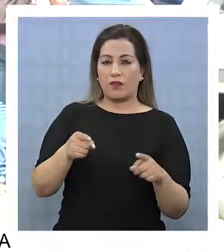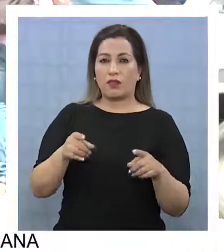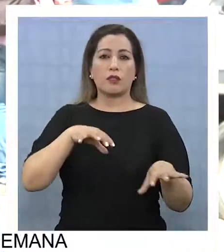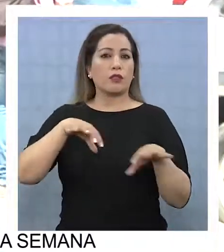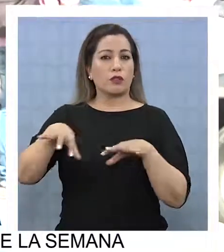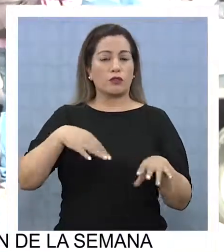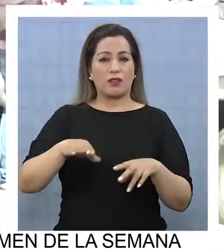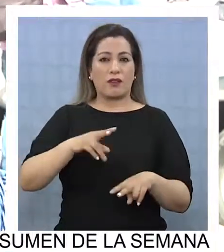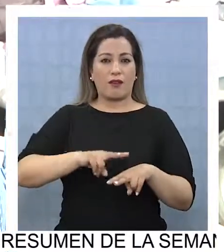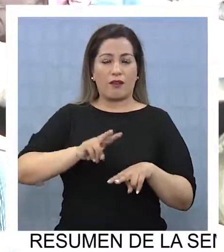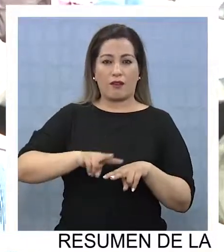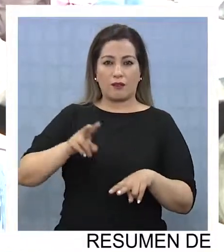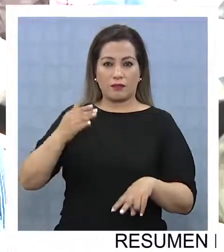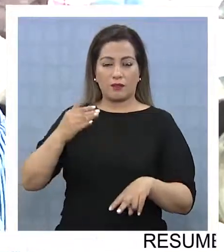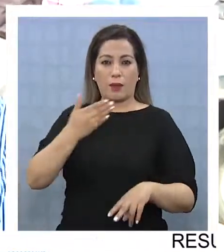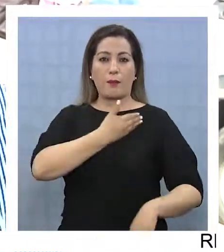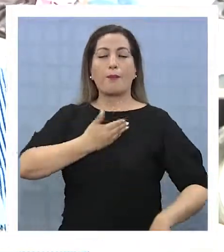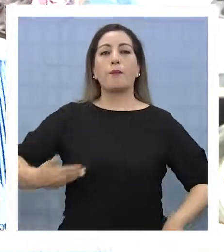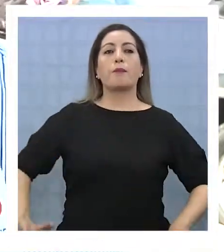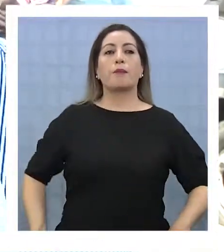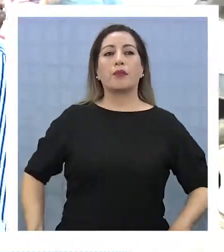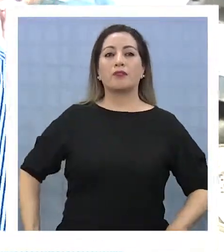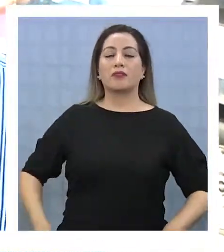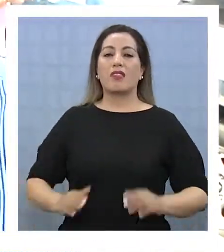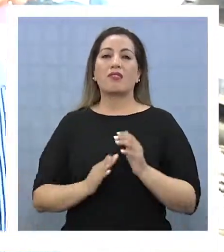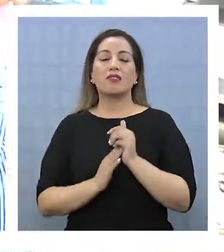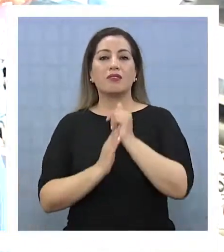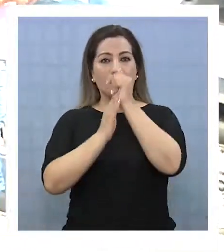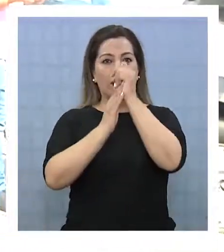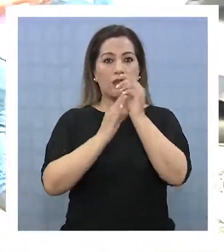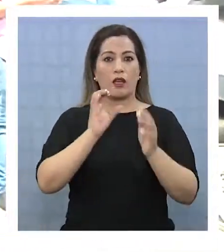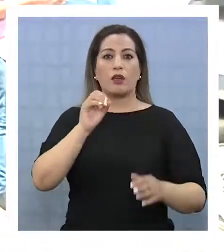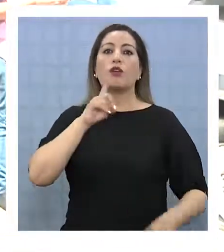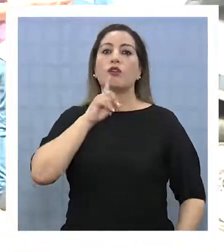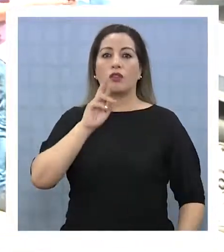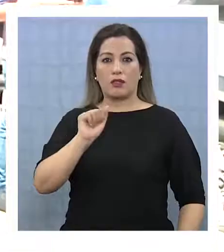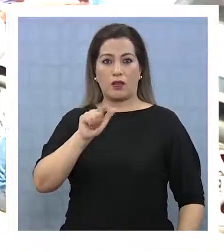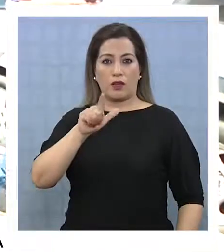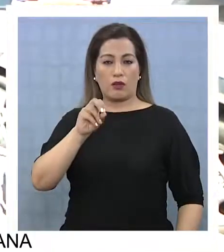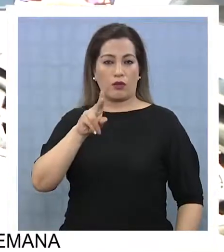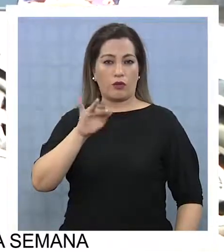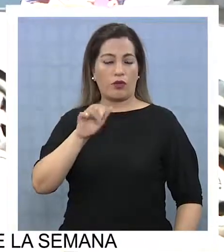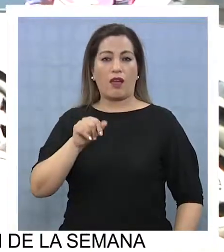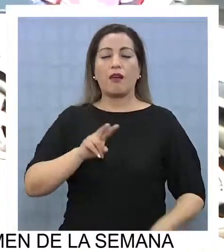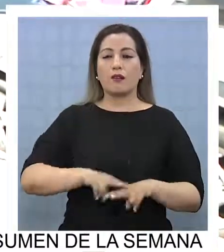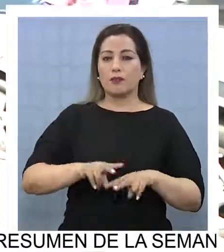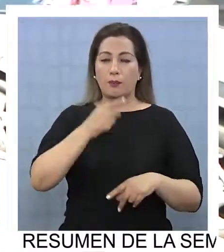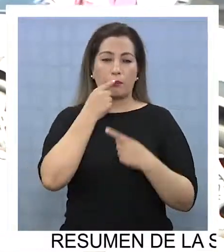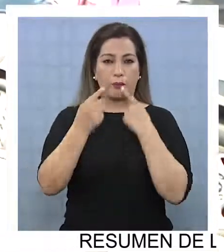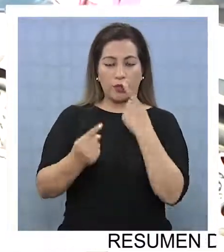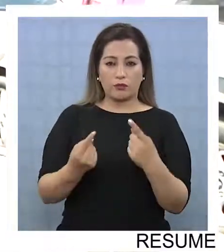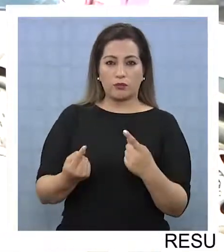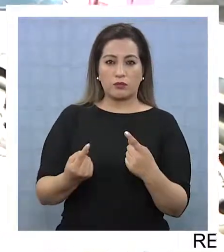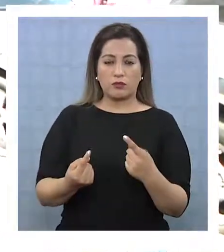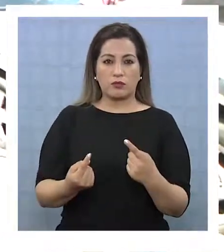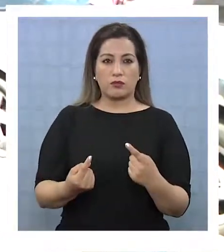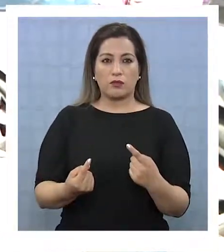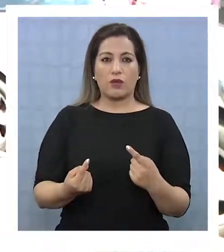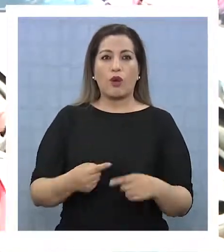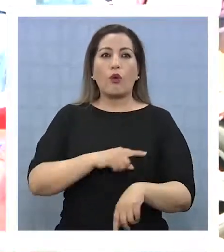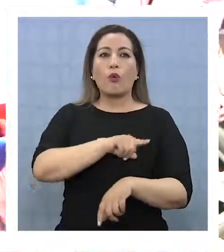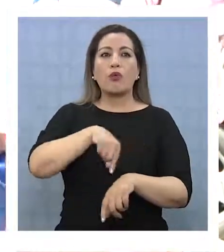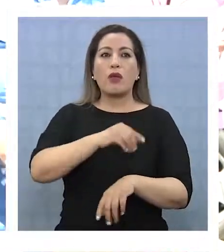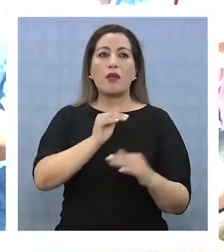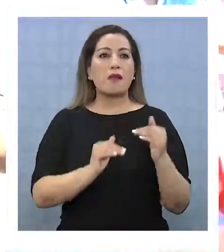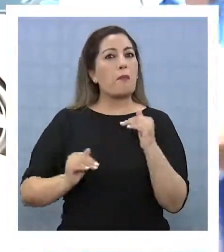ido transcurriendo desde el momento en que el presidente, o más bien dicho el dirigente, de base de la Contraloría, realiza unas consultas, producto de unas horas extraordinarias